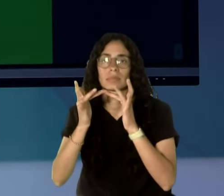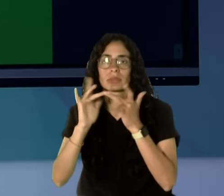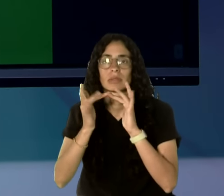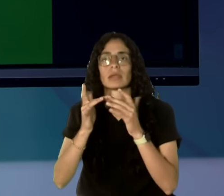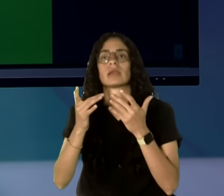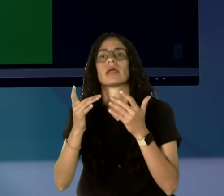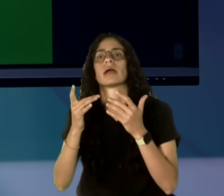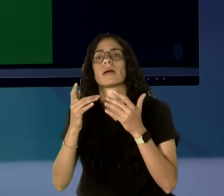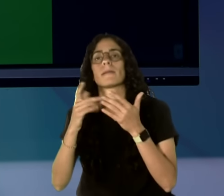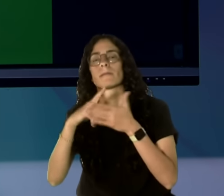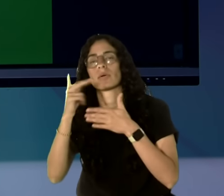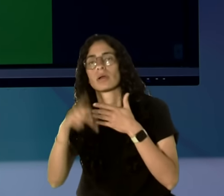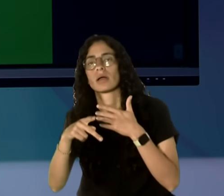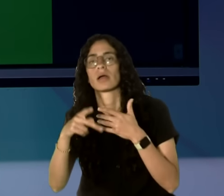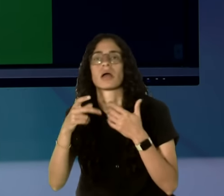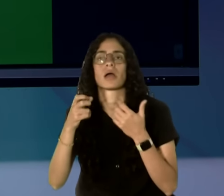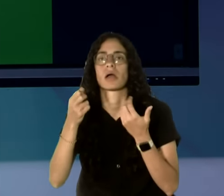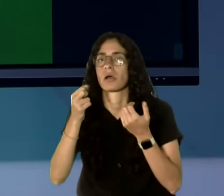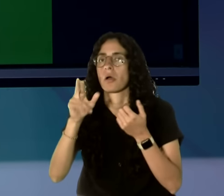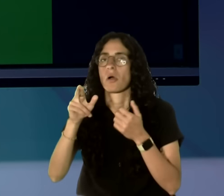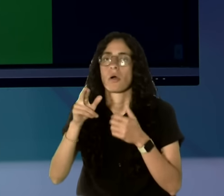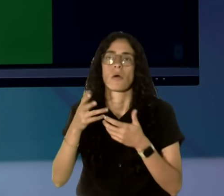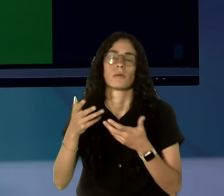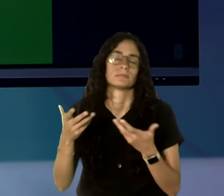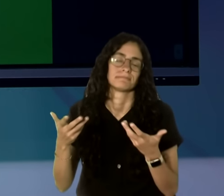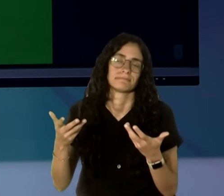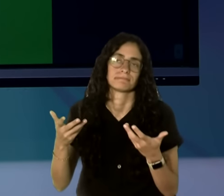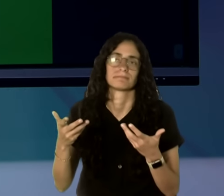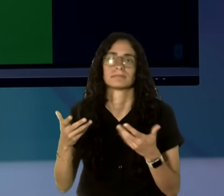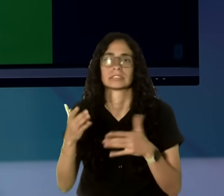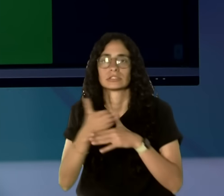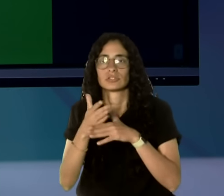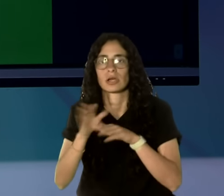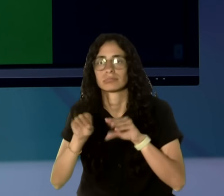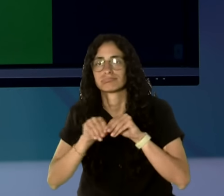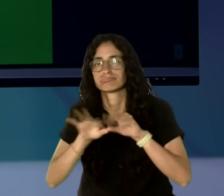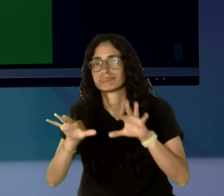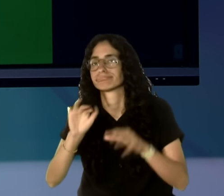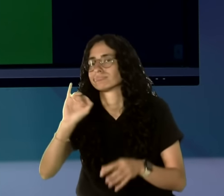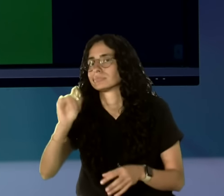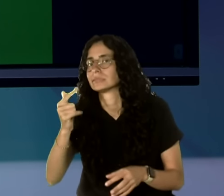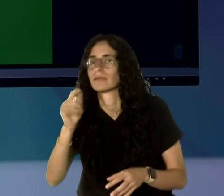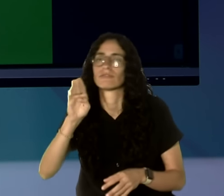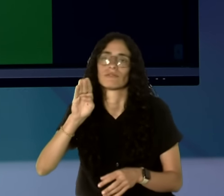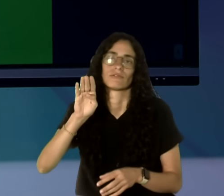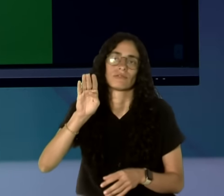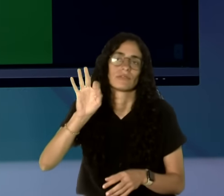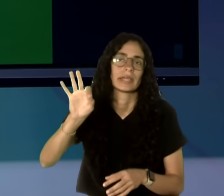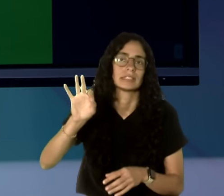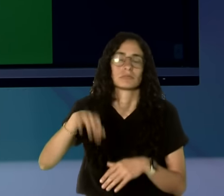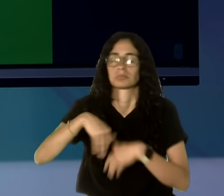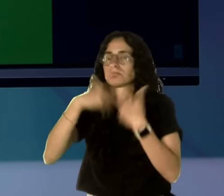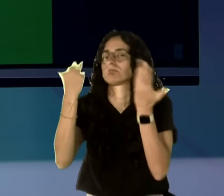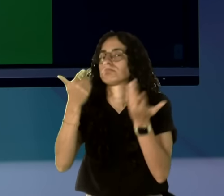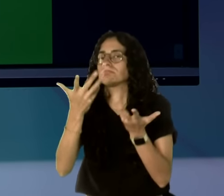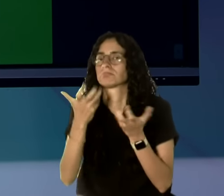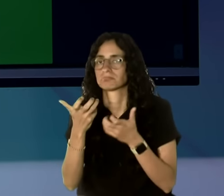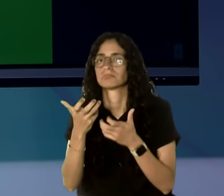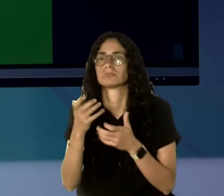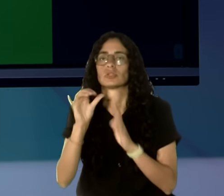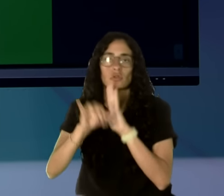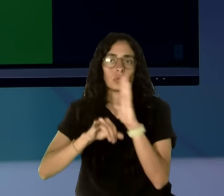programa enviárselo a alguien en en la red social que usted tenga la favorita suya Facebook Bueno lo que sea nos Busca en el